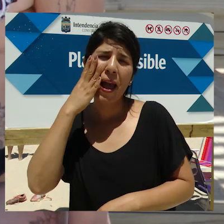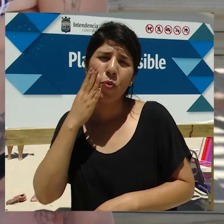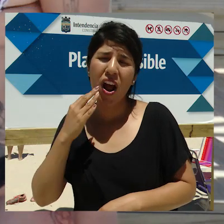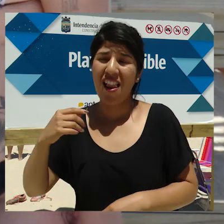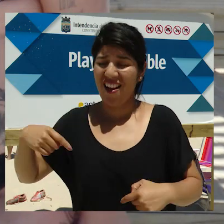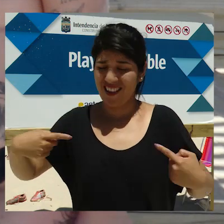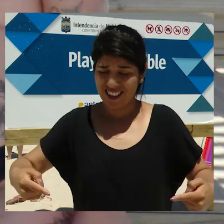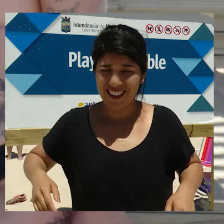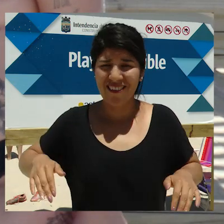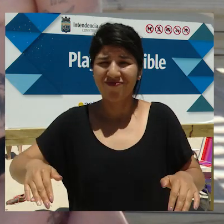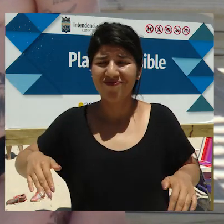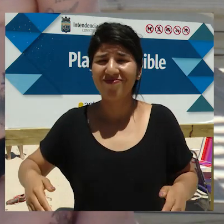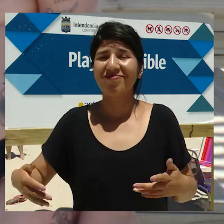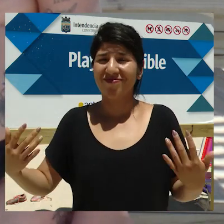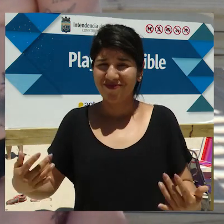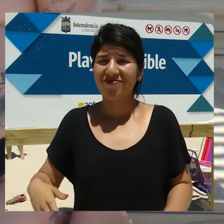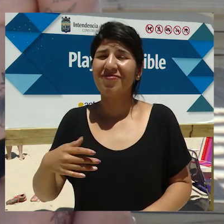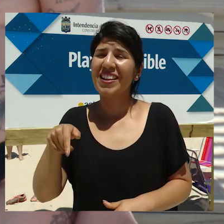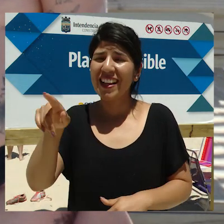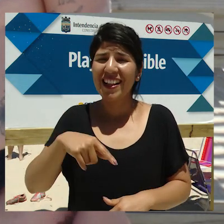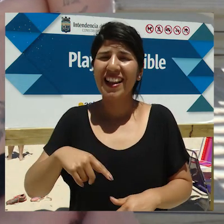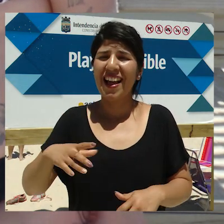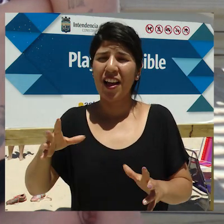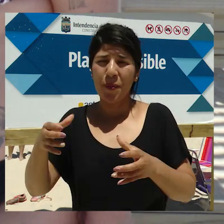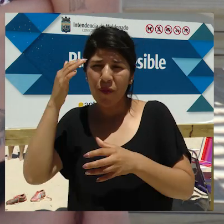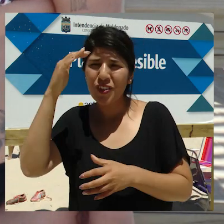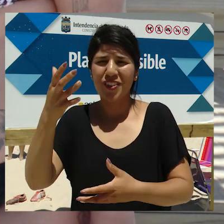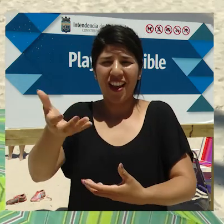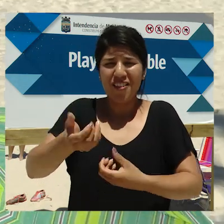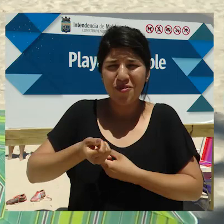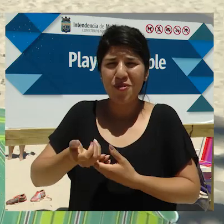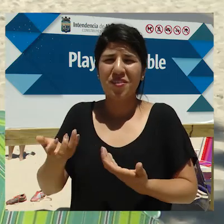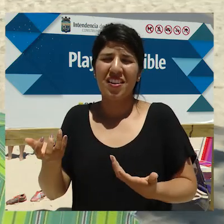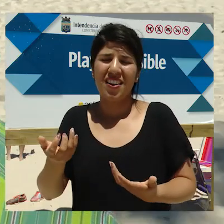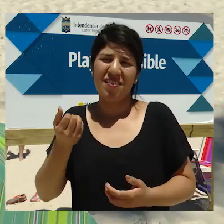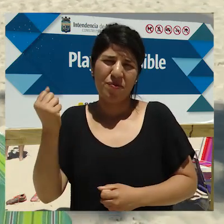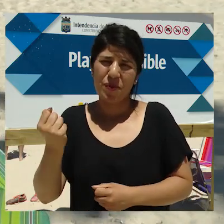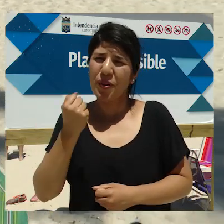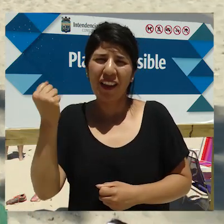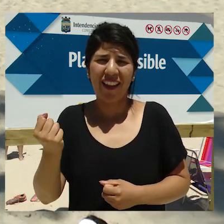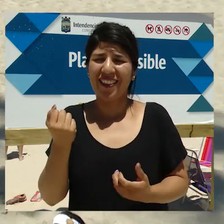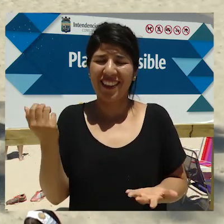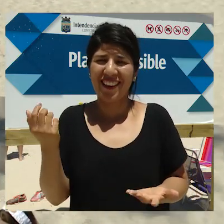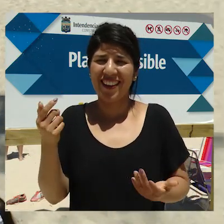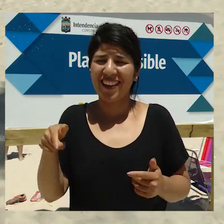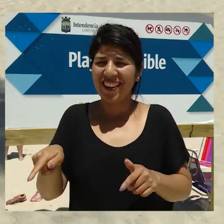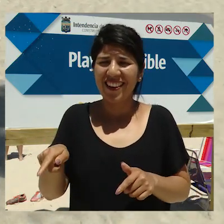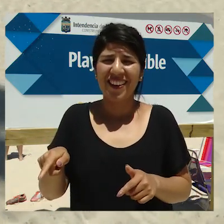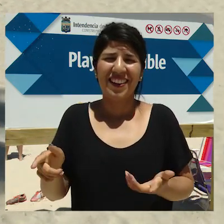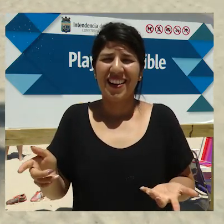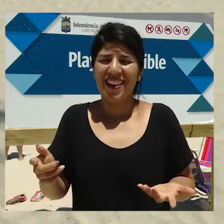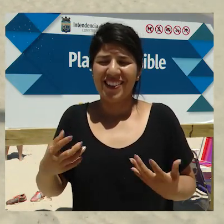silla de ruedas y los chicos te ayudan aparte. Es muy importante que se